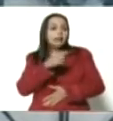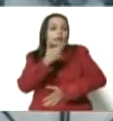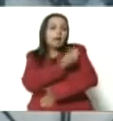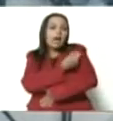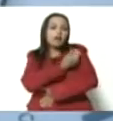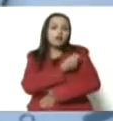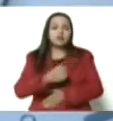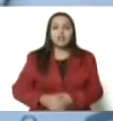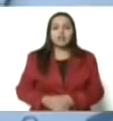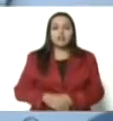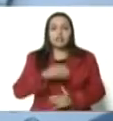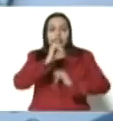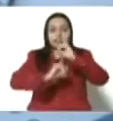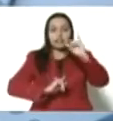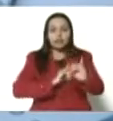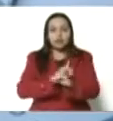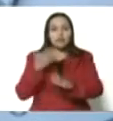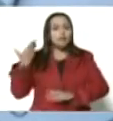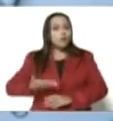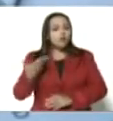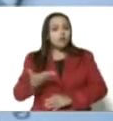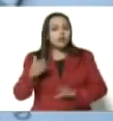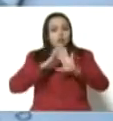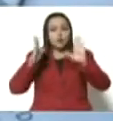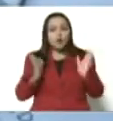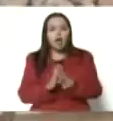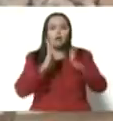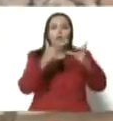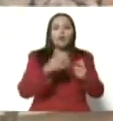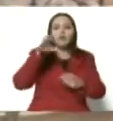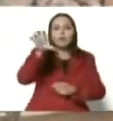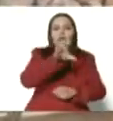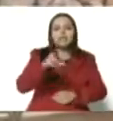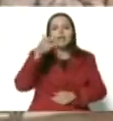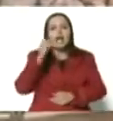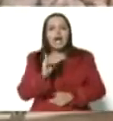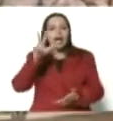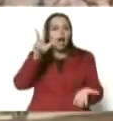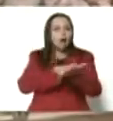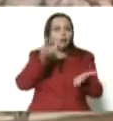nivel internacional, a nivel mundial, y de cuántos países ya la han